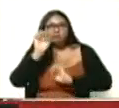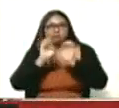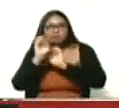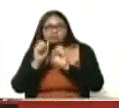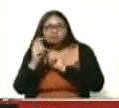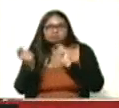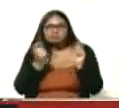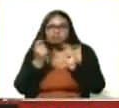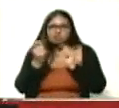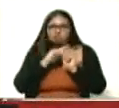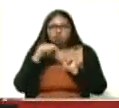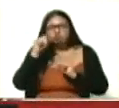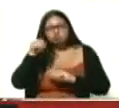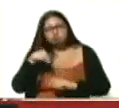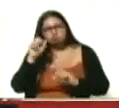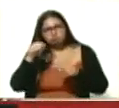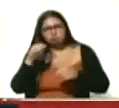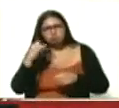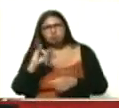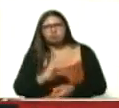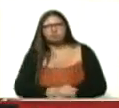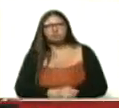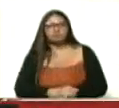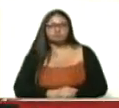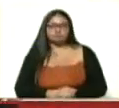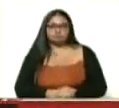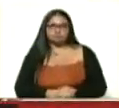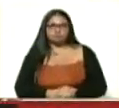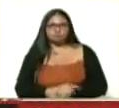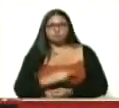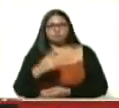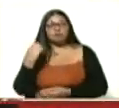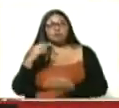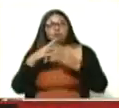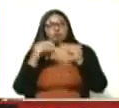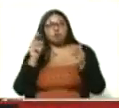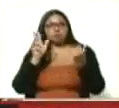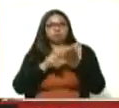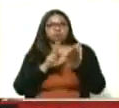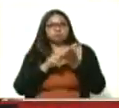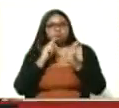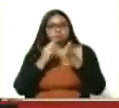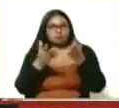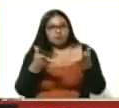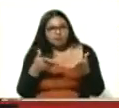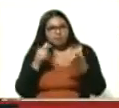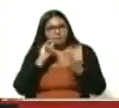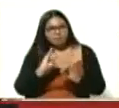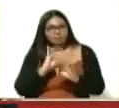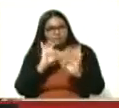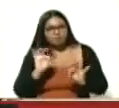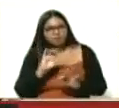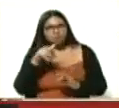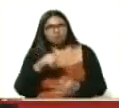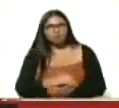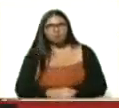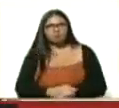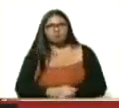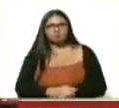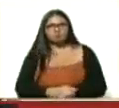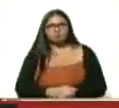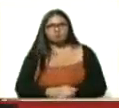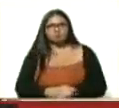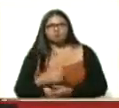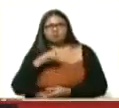lo que estamos peleando. Ahorita, el tema de la inmunidad. Tenemos todo a favor de, ganar esto. Y pues bueno, de una vez que